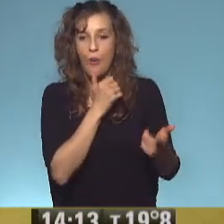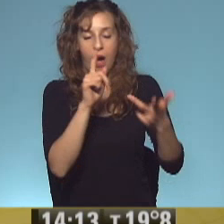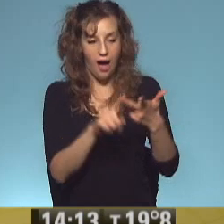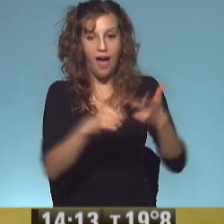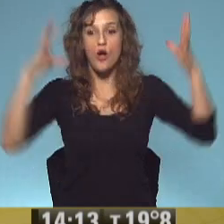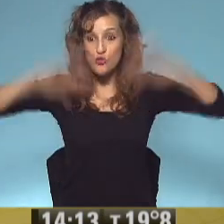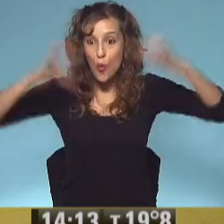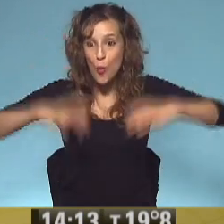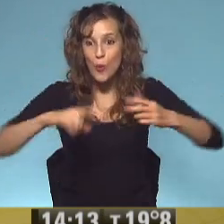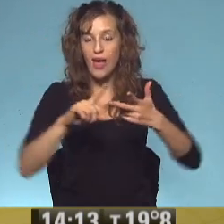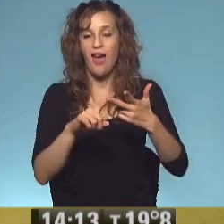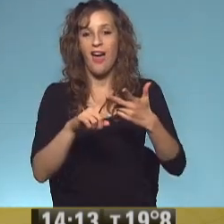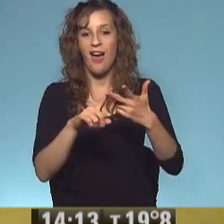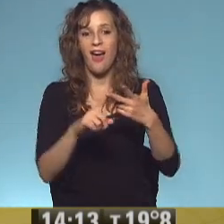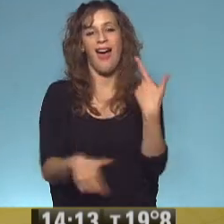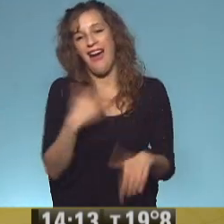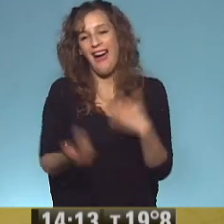Lluvia.